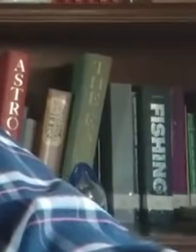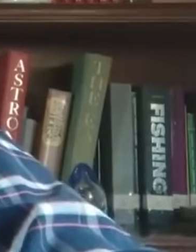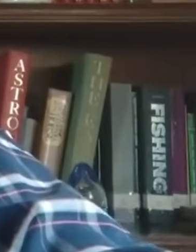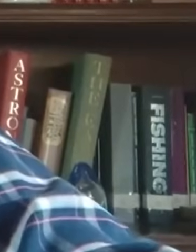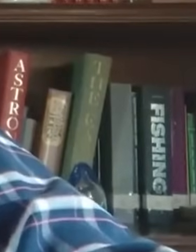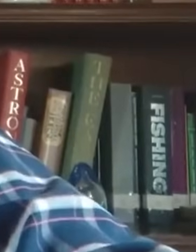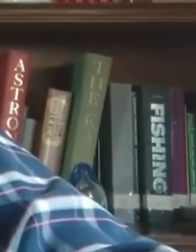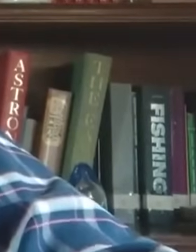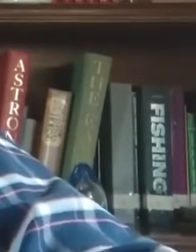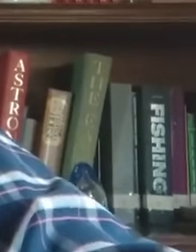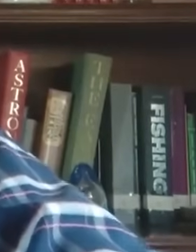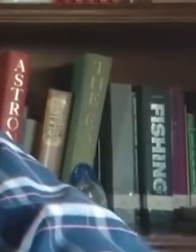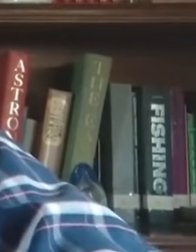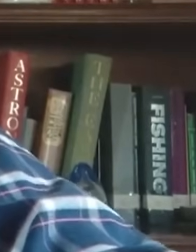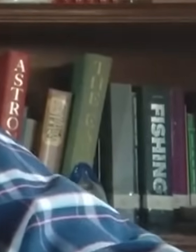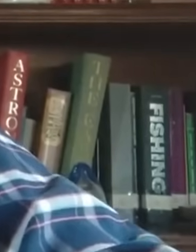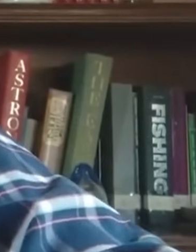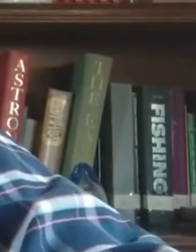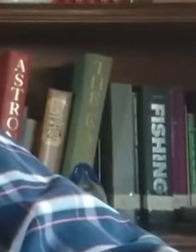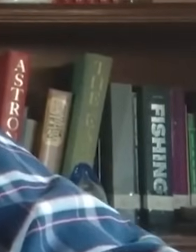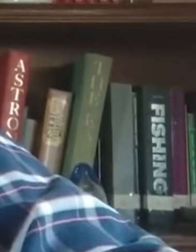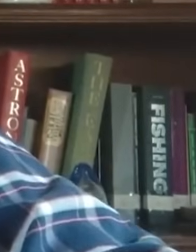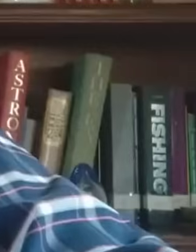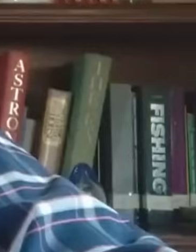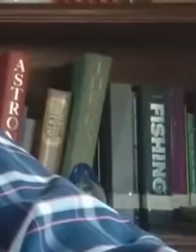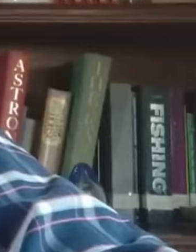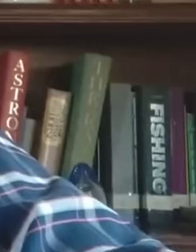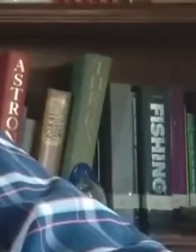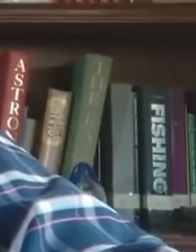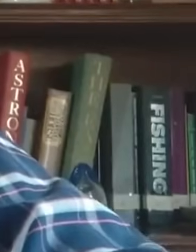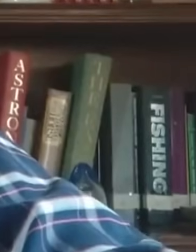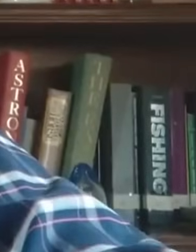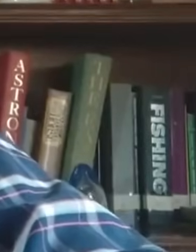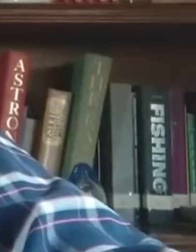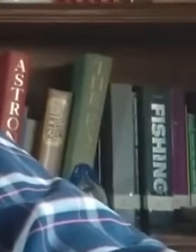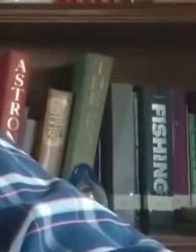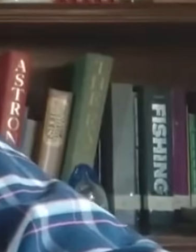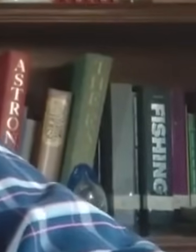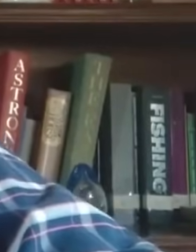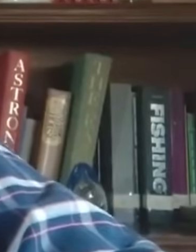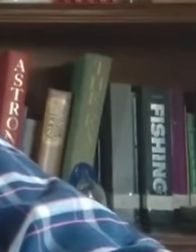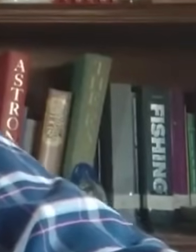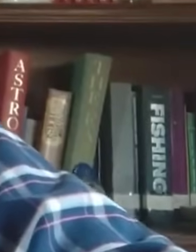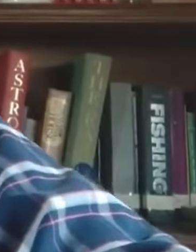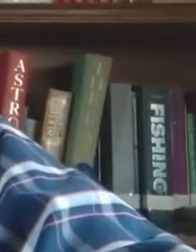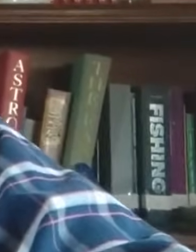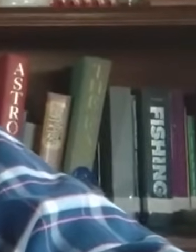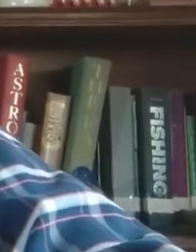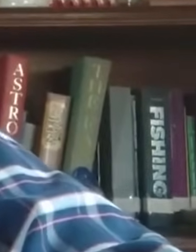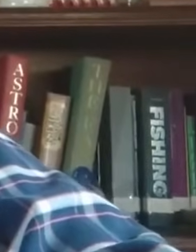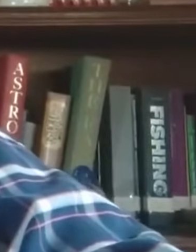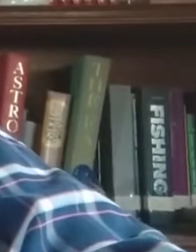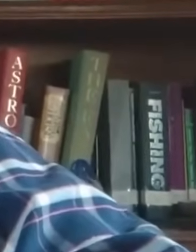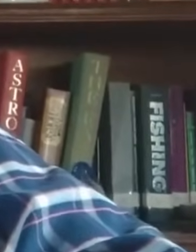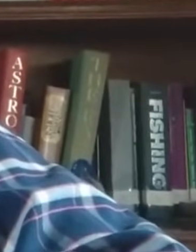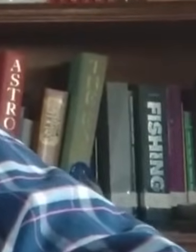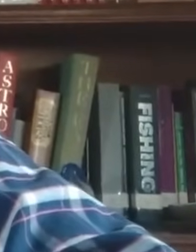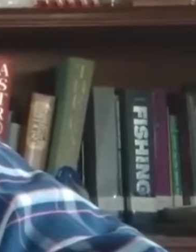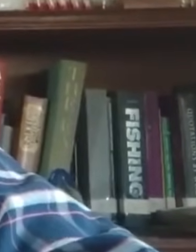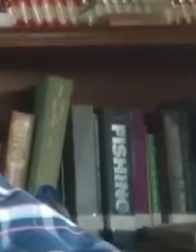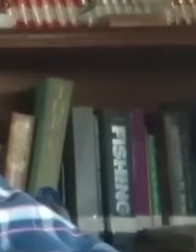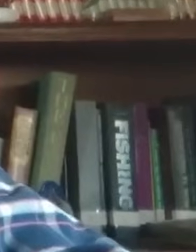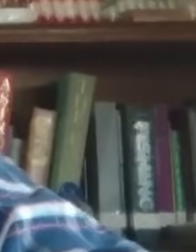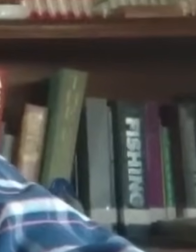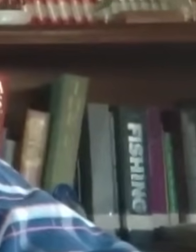cada uno de nosotros. Por primera vez estamos hablando de un frente ciudadano. Por primera vez estamos hablando